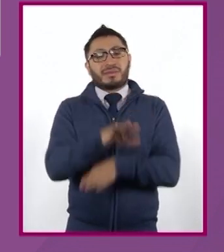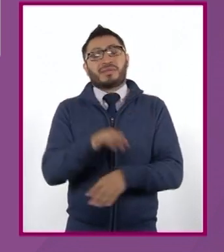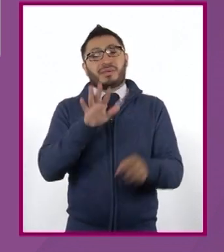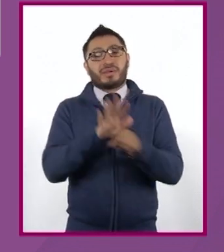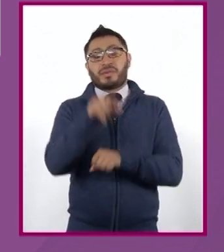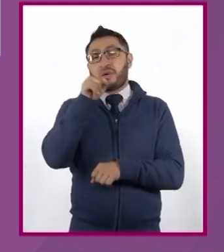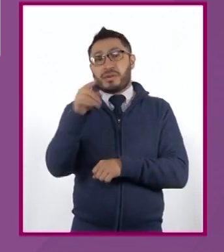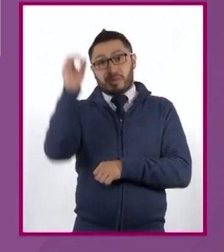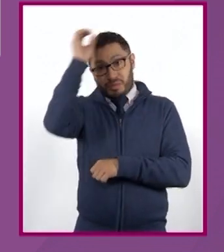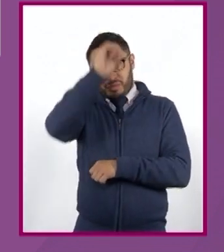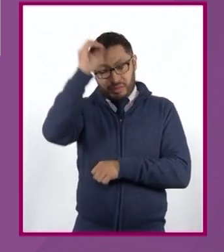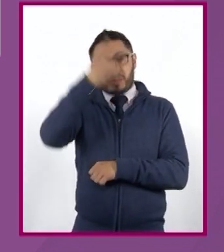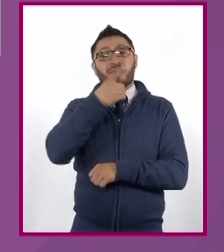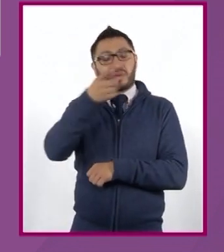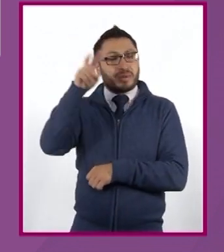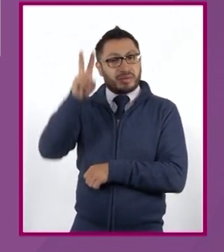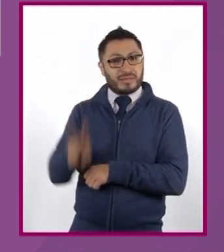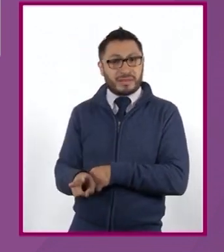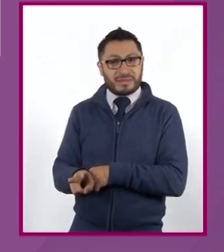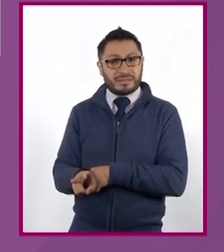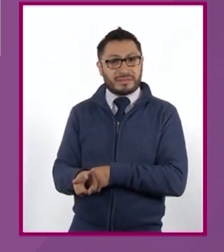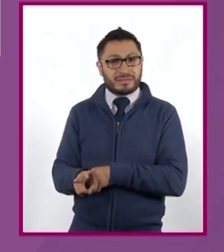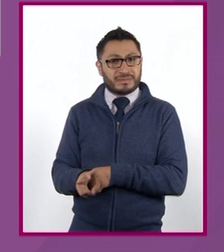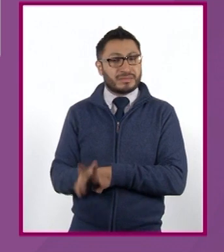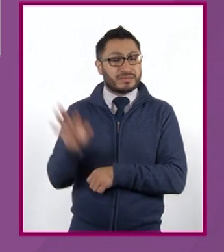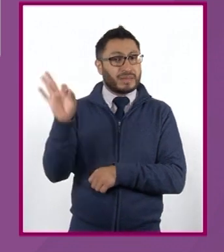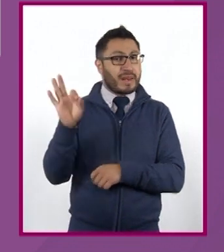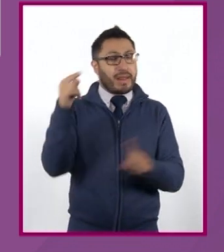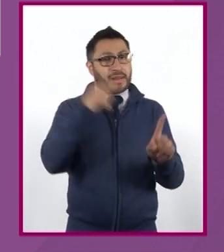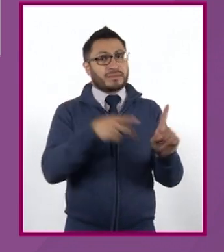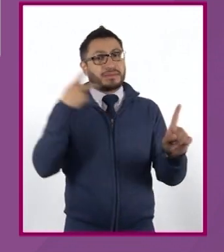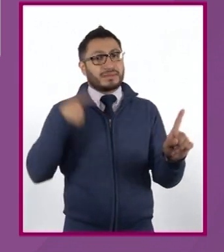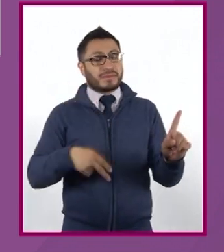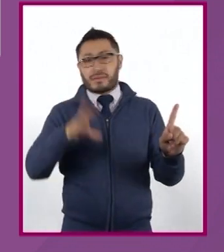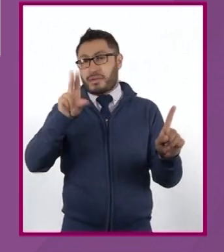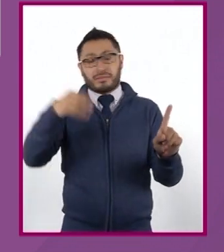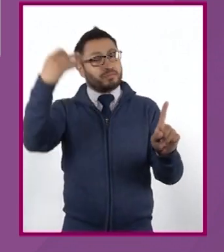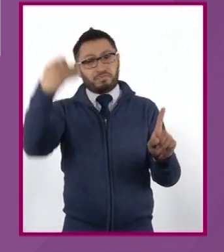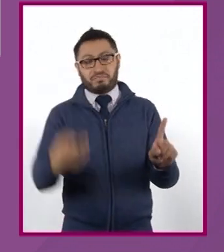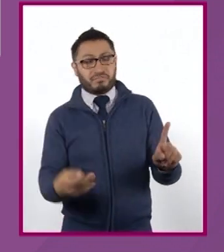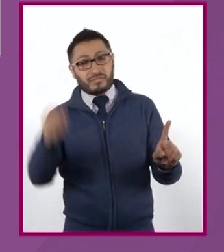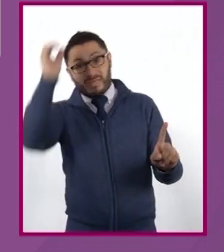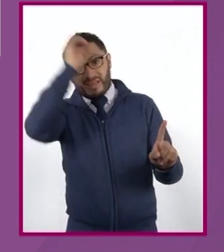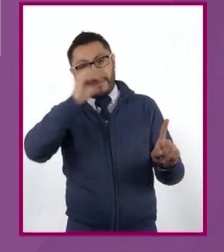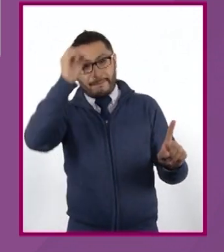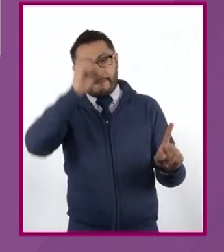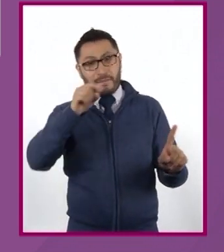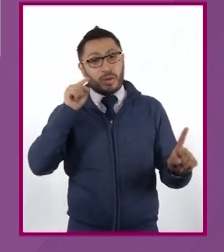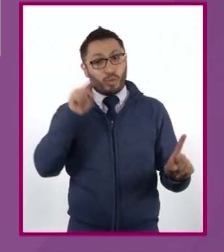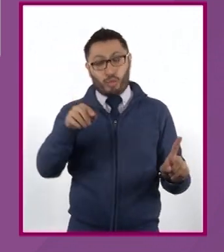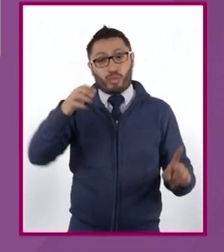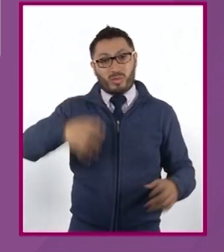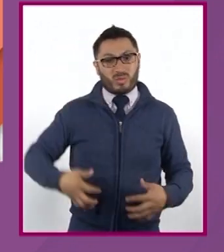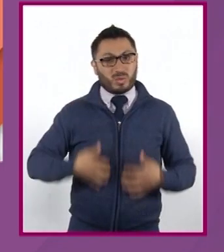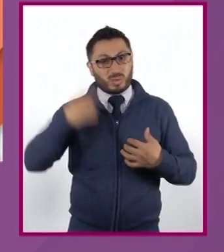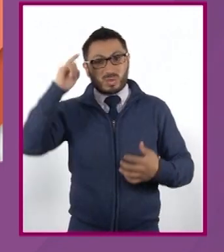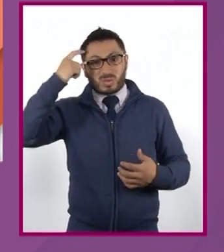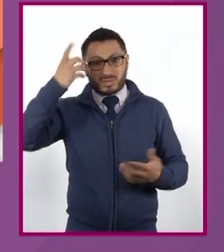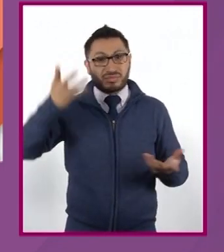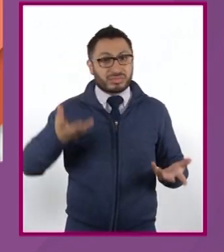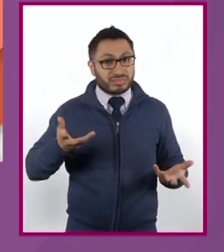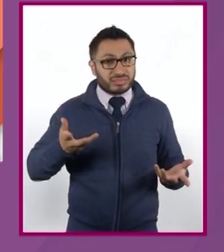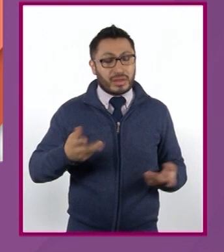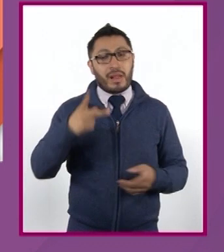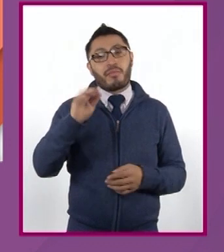dicen que es verdad? Si la persona no acepta tus argumentos, ¿se enojan?